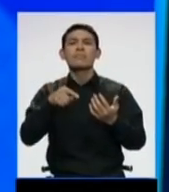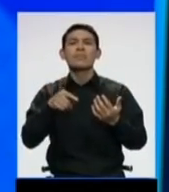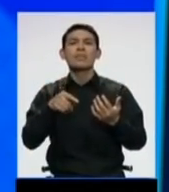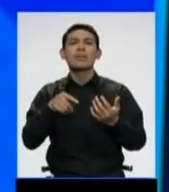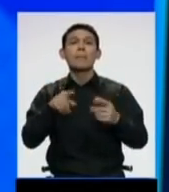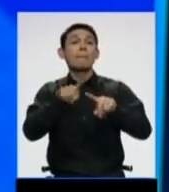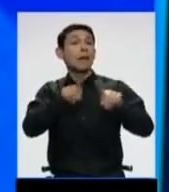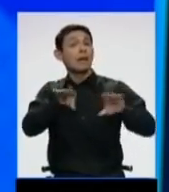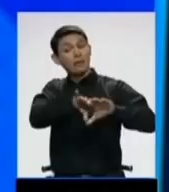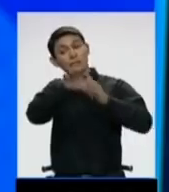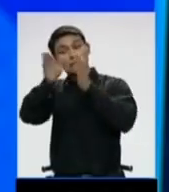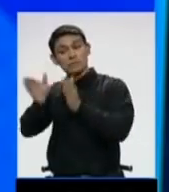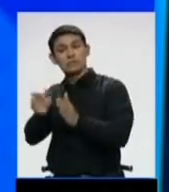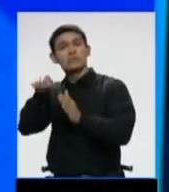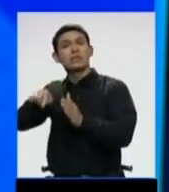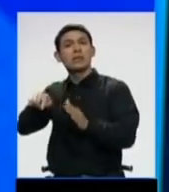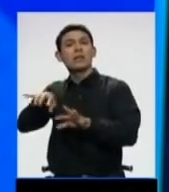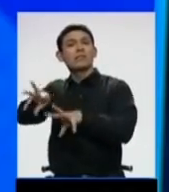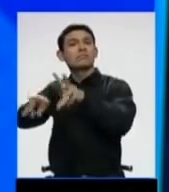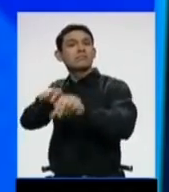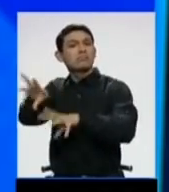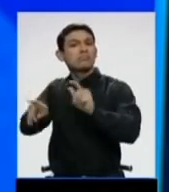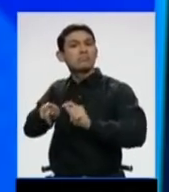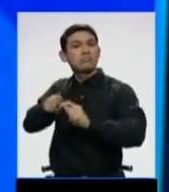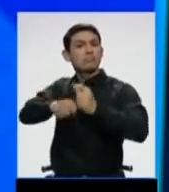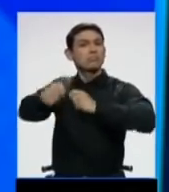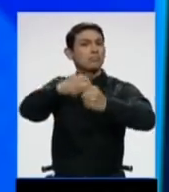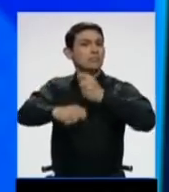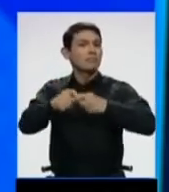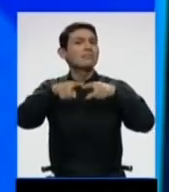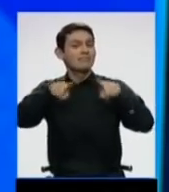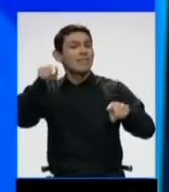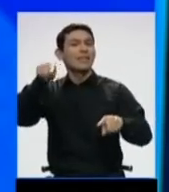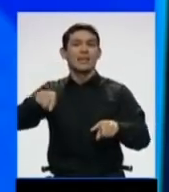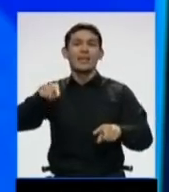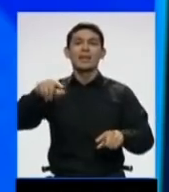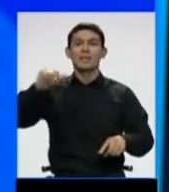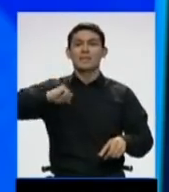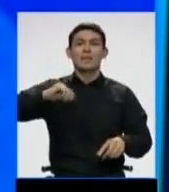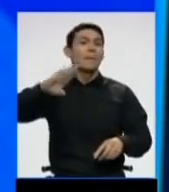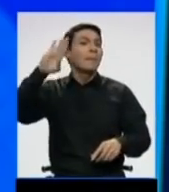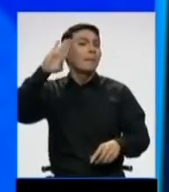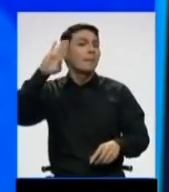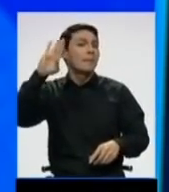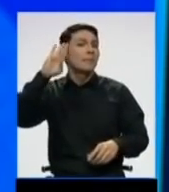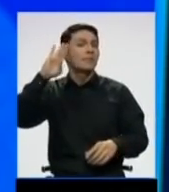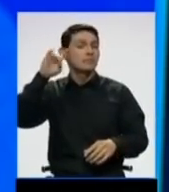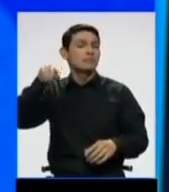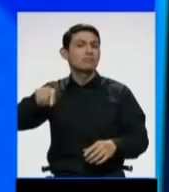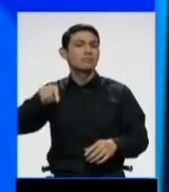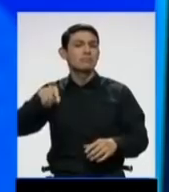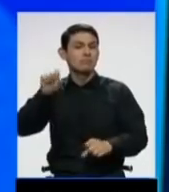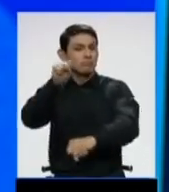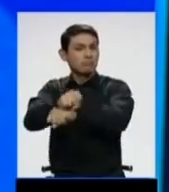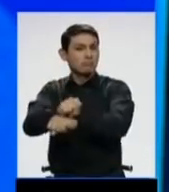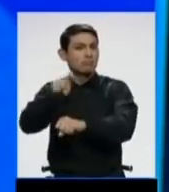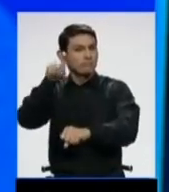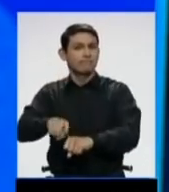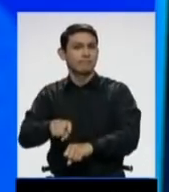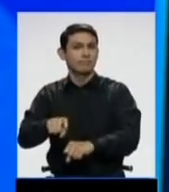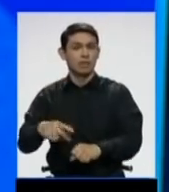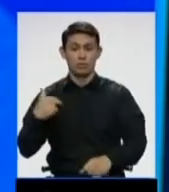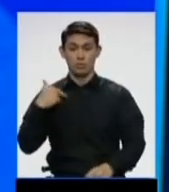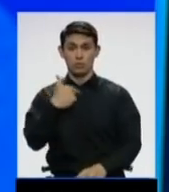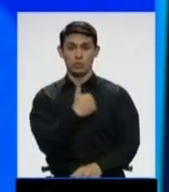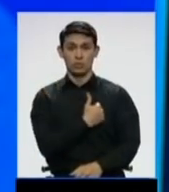robadas, los cuales evidentemente tienen otro tratamiento y eso ya es la policía, el municipio y la cárcel, como debe ser.